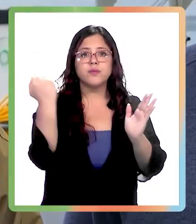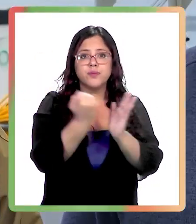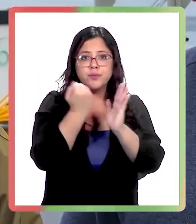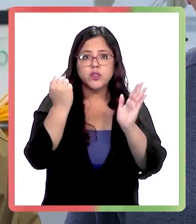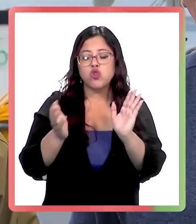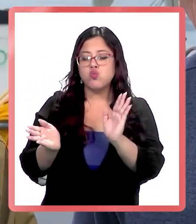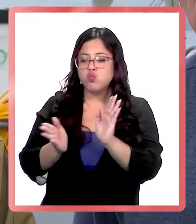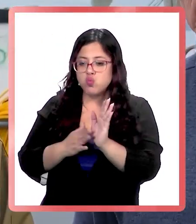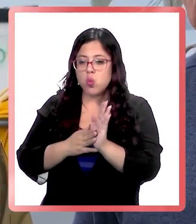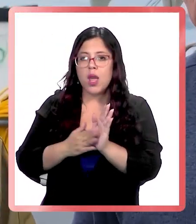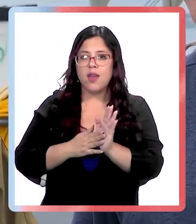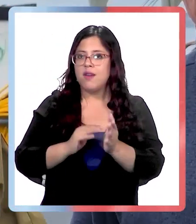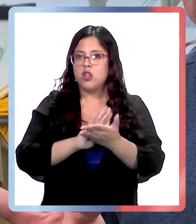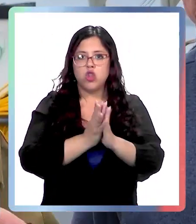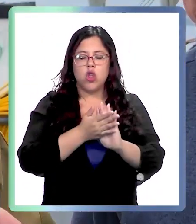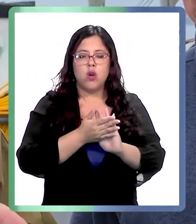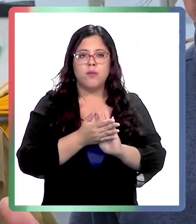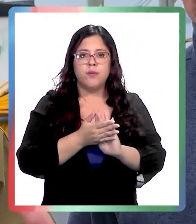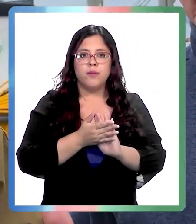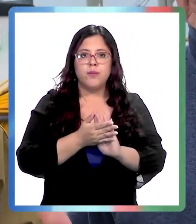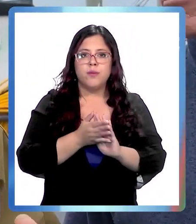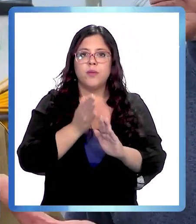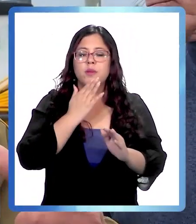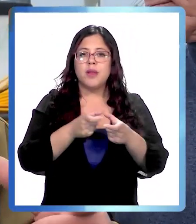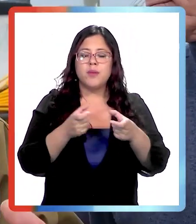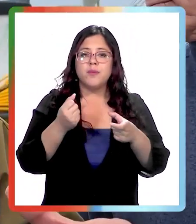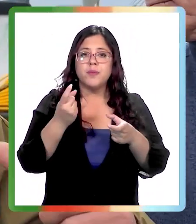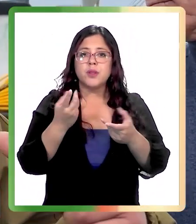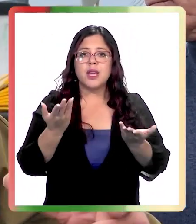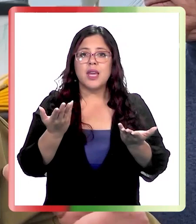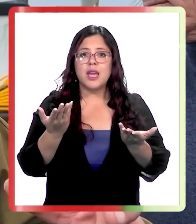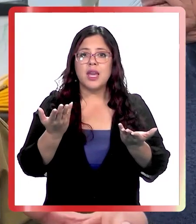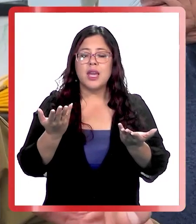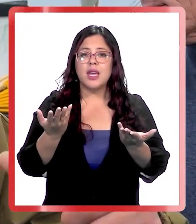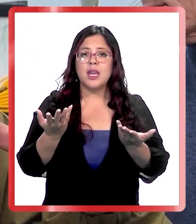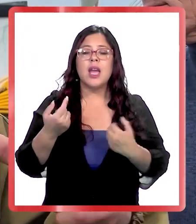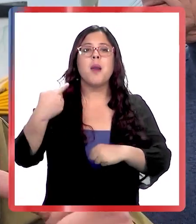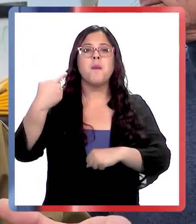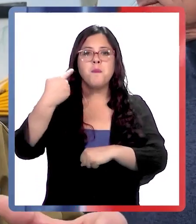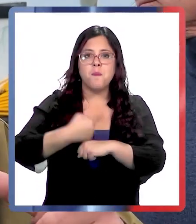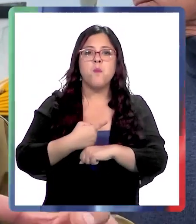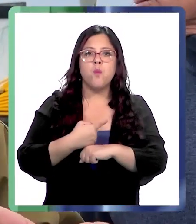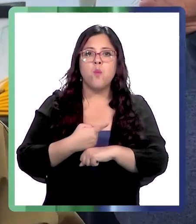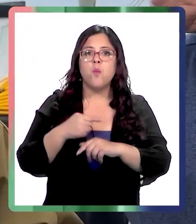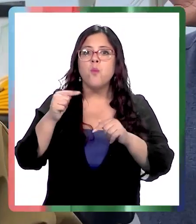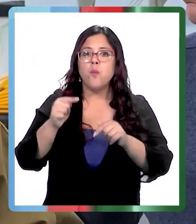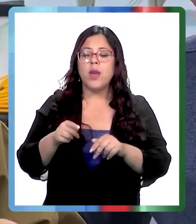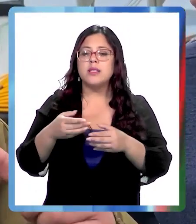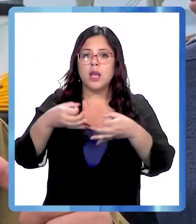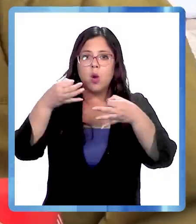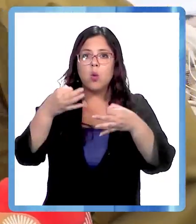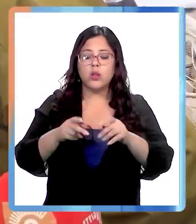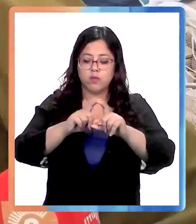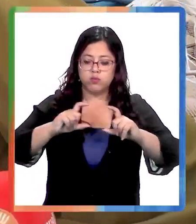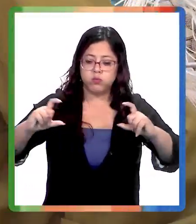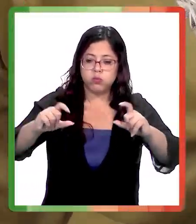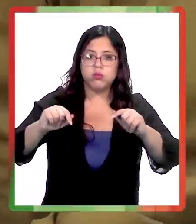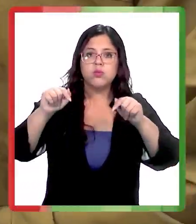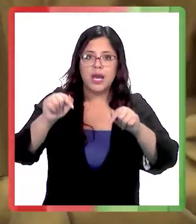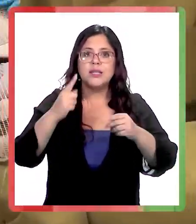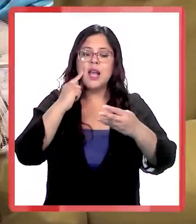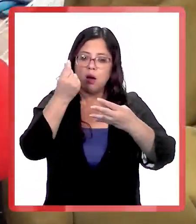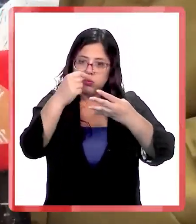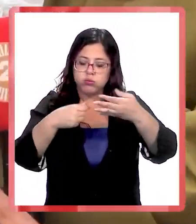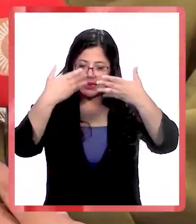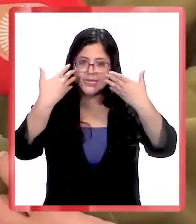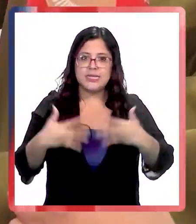y con sus tiquis. El tiqui, como dice uno, es el que manda. El tiqui, que el que va en la malla, es el que está analizado. Esta